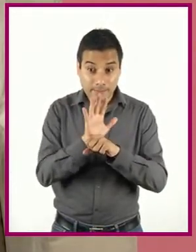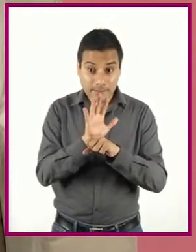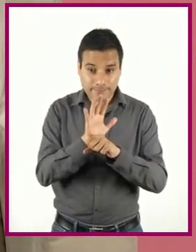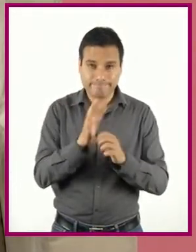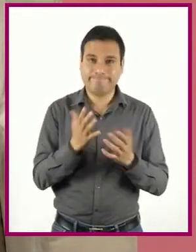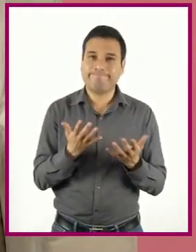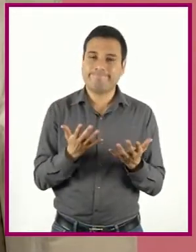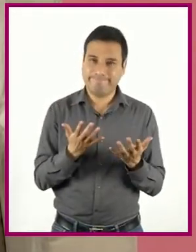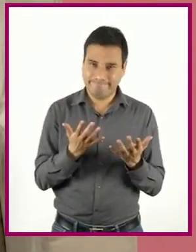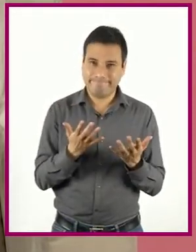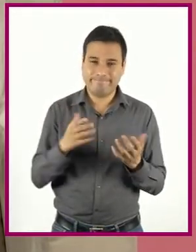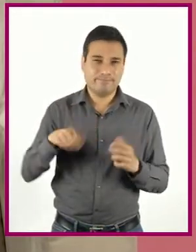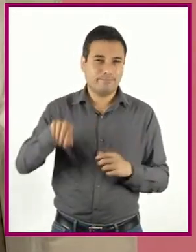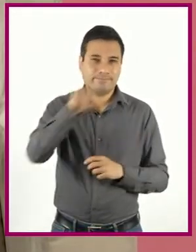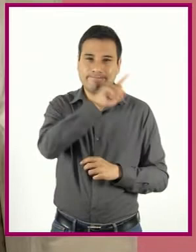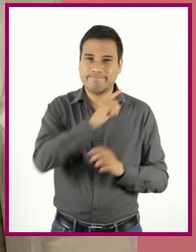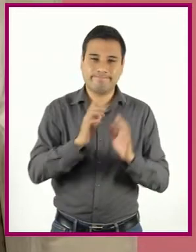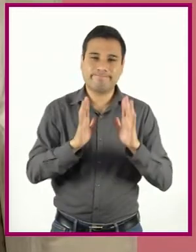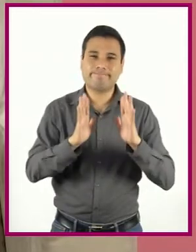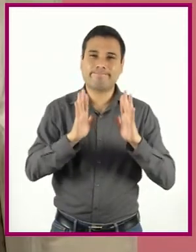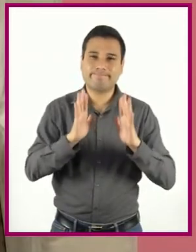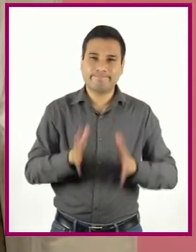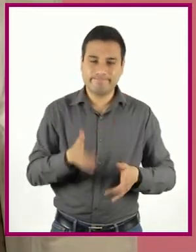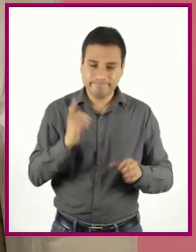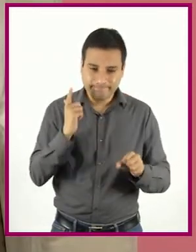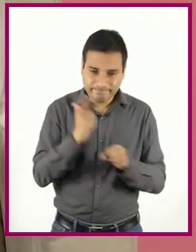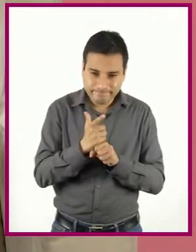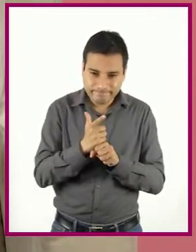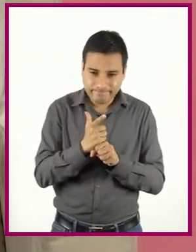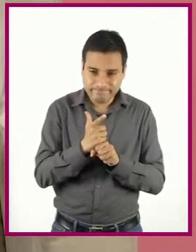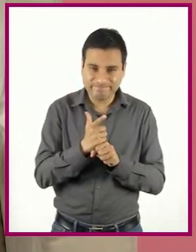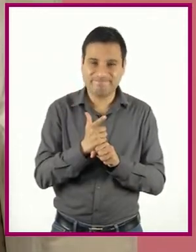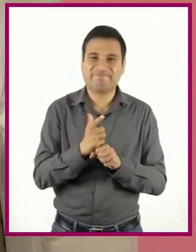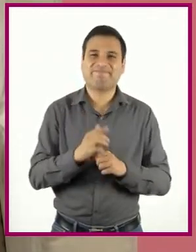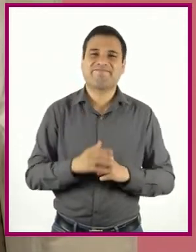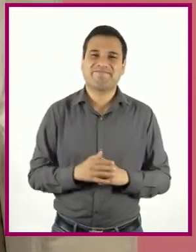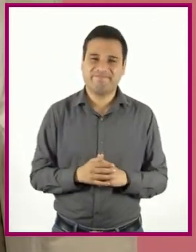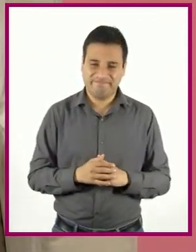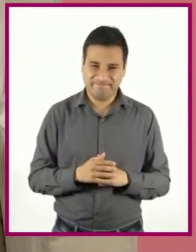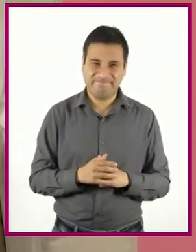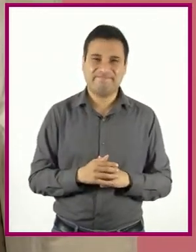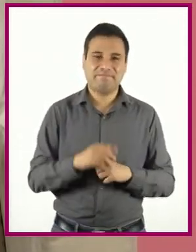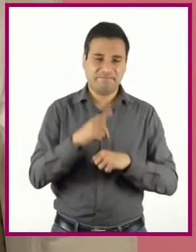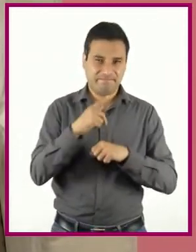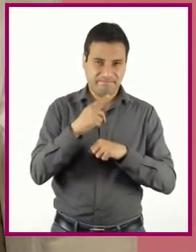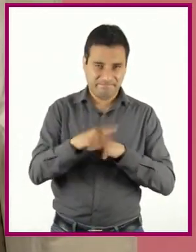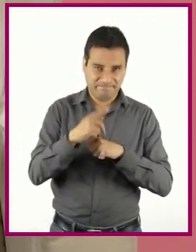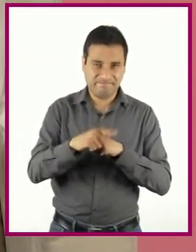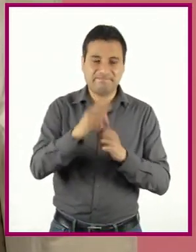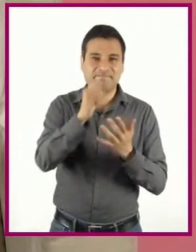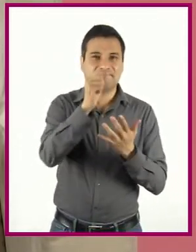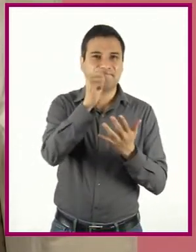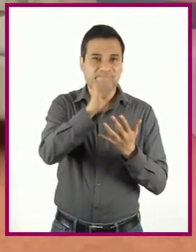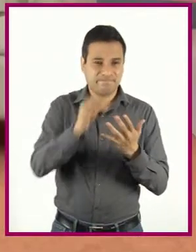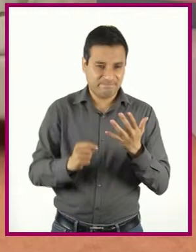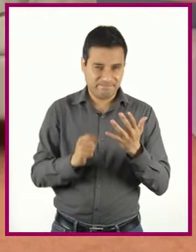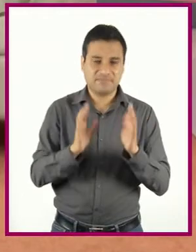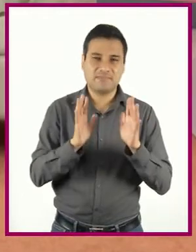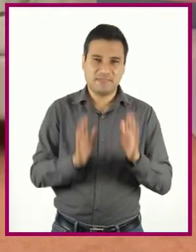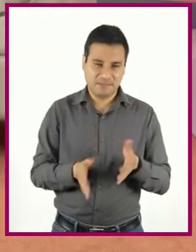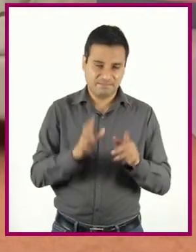evidenciado lo que como humanidad nos afecta, pero también los logros como humanidad, ¿no? Nos afecta